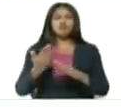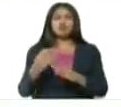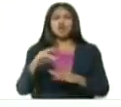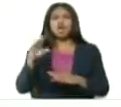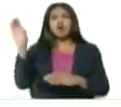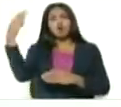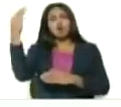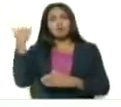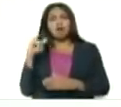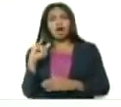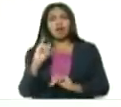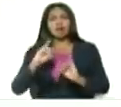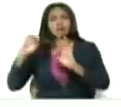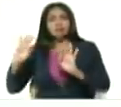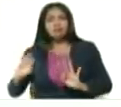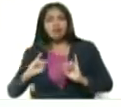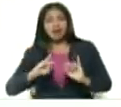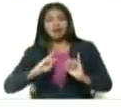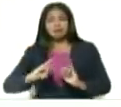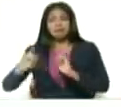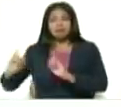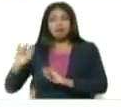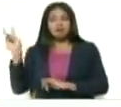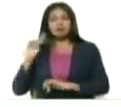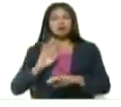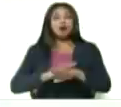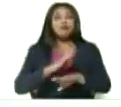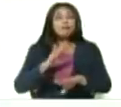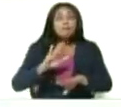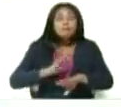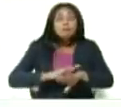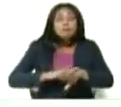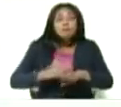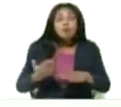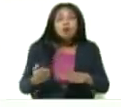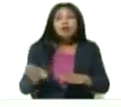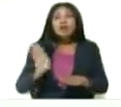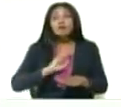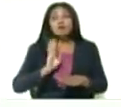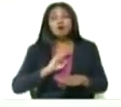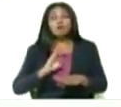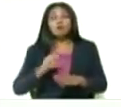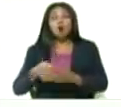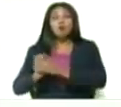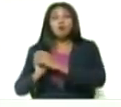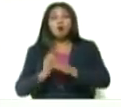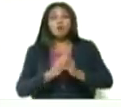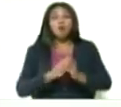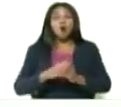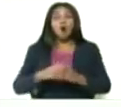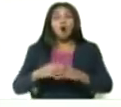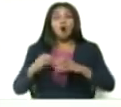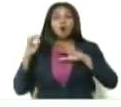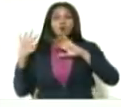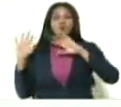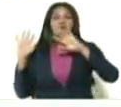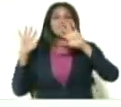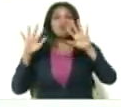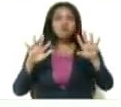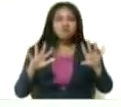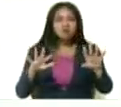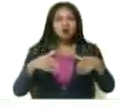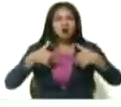la misma bandera amarilla, azul y roja que Venezuela? Porque esa era la bandera, el estandarte que llevaban los ejércitos libertadores